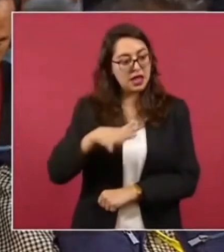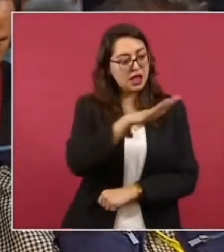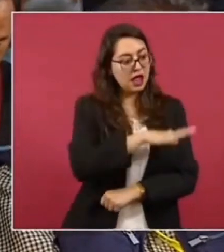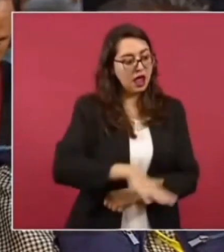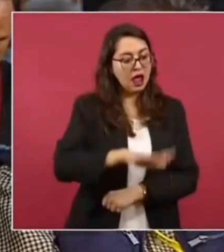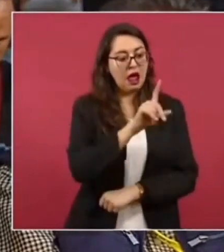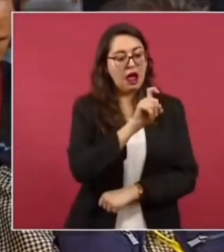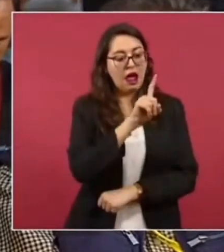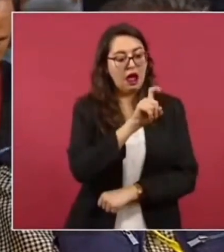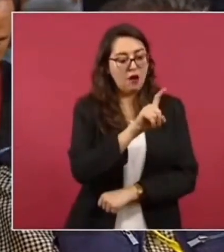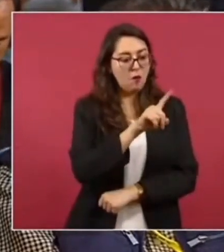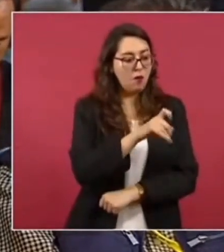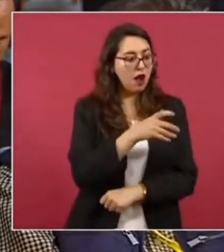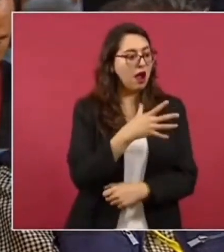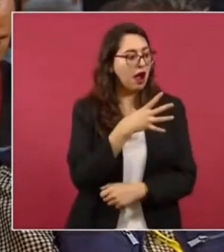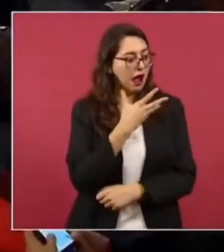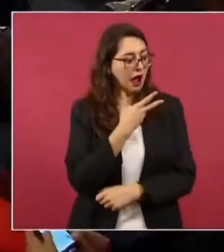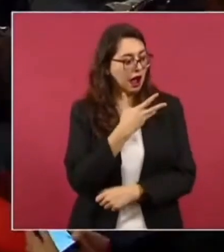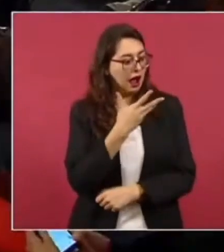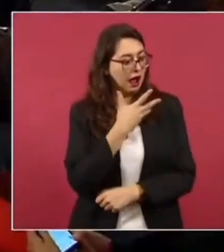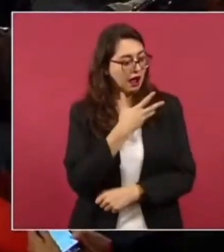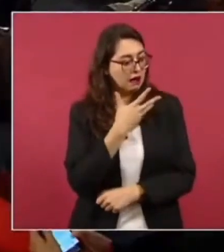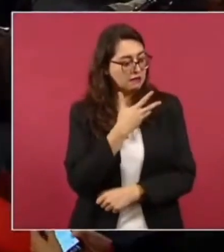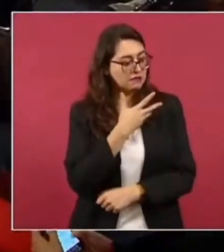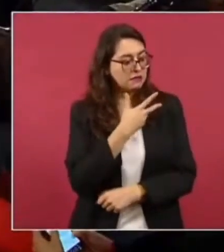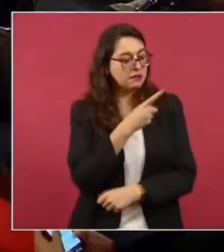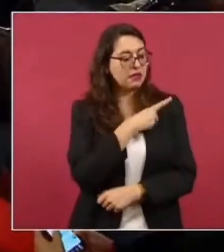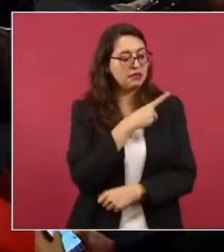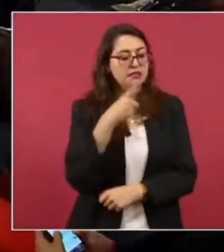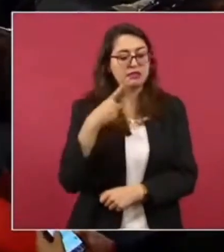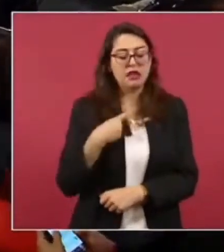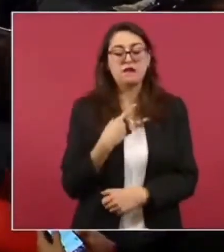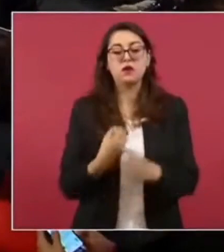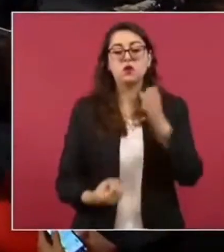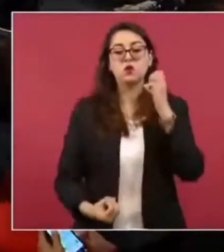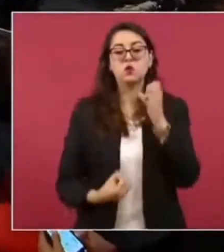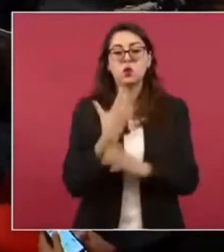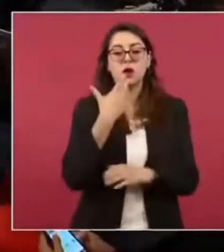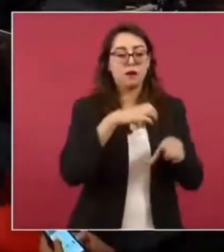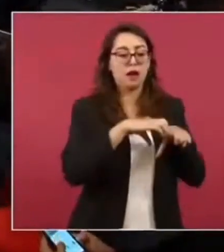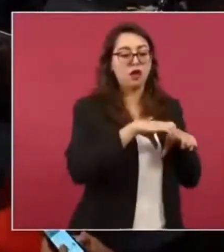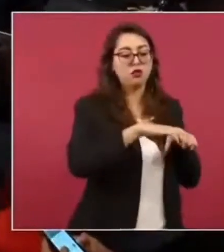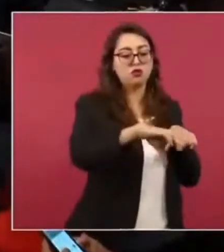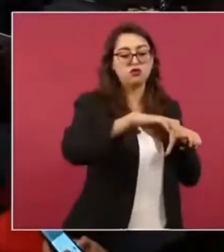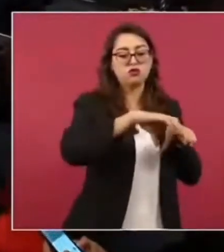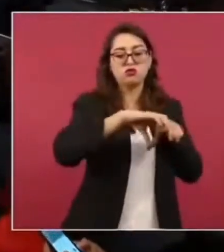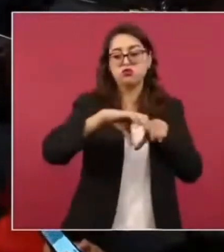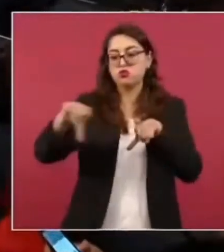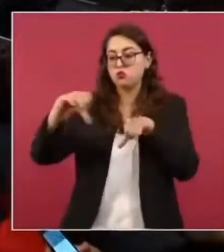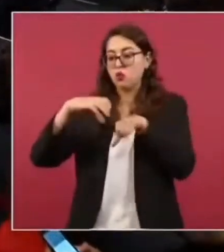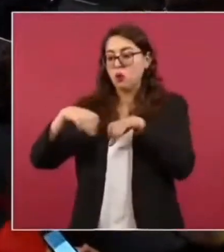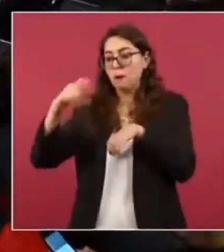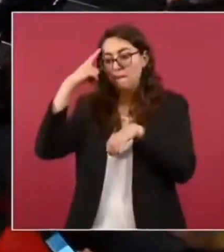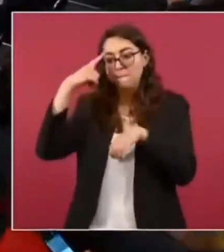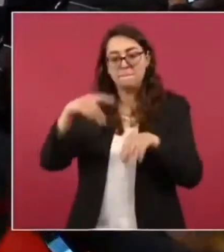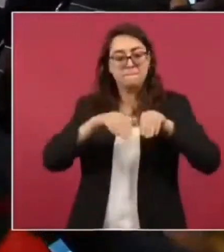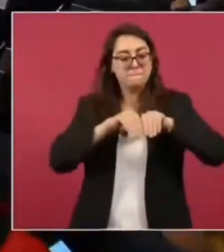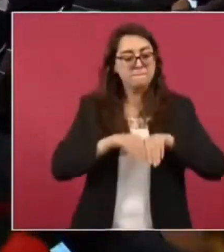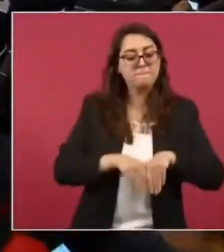región para dar abasto para una nueva red de abasto del agua. Se pretende un proyecto con la inversión de